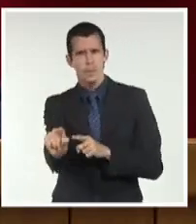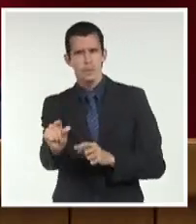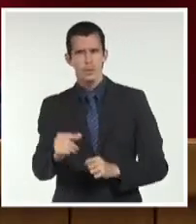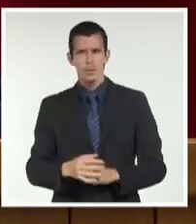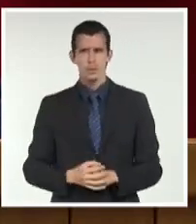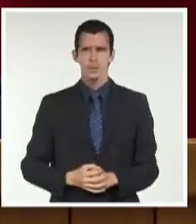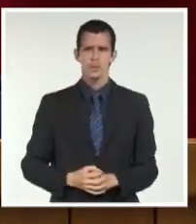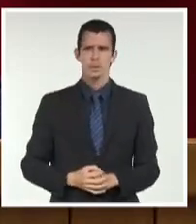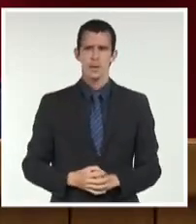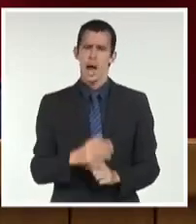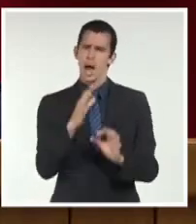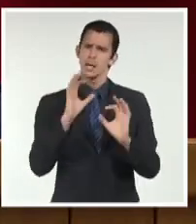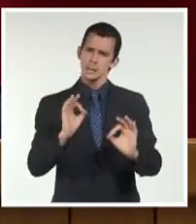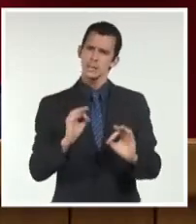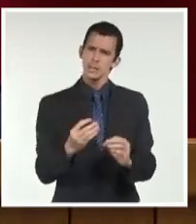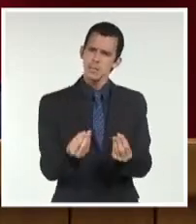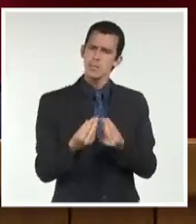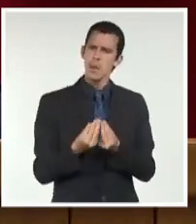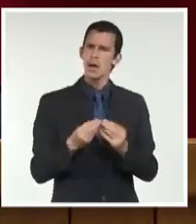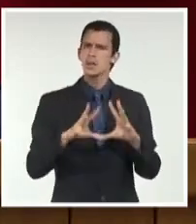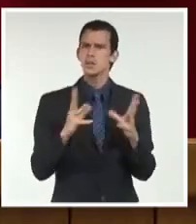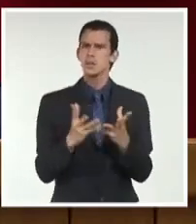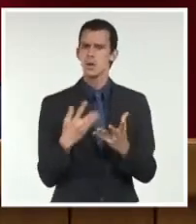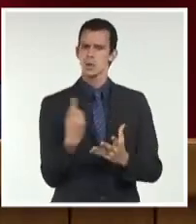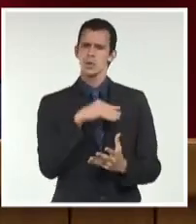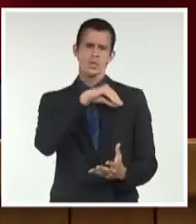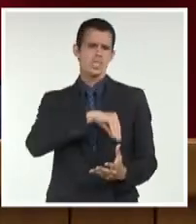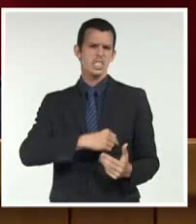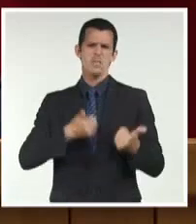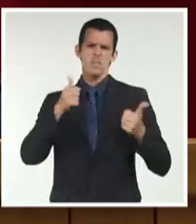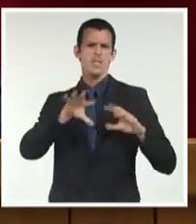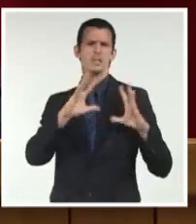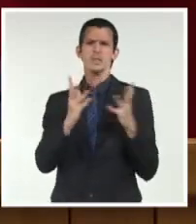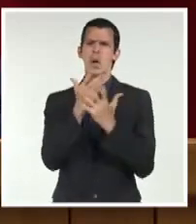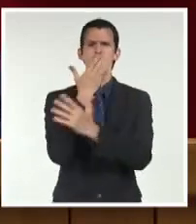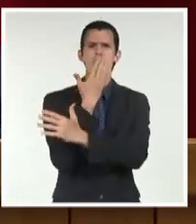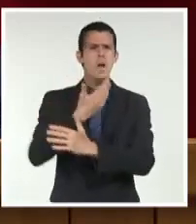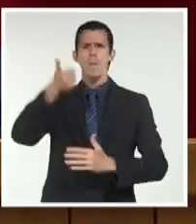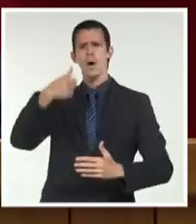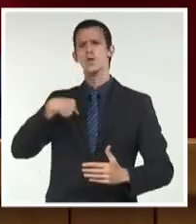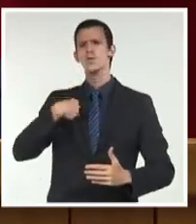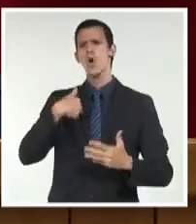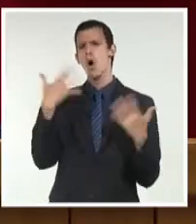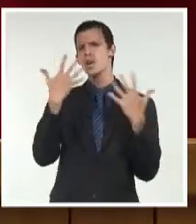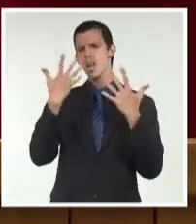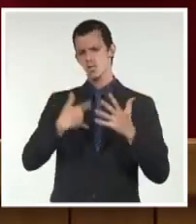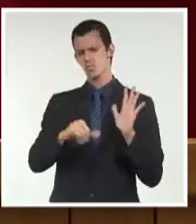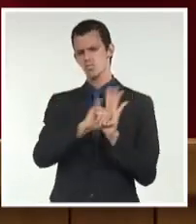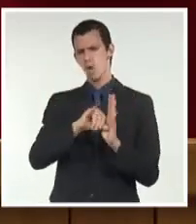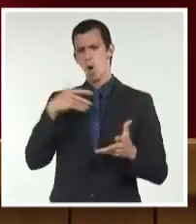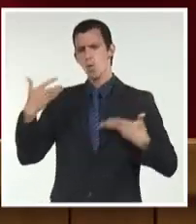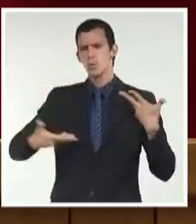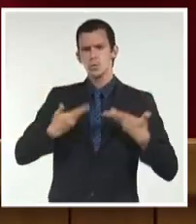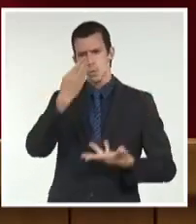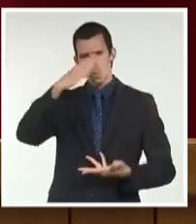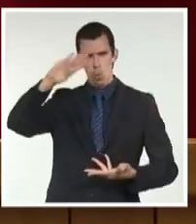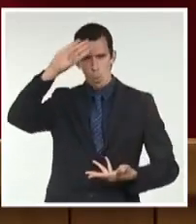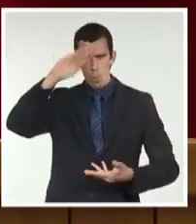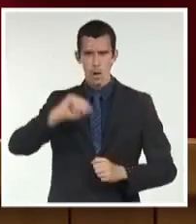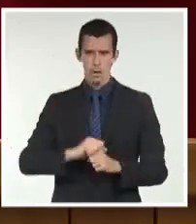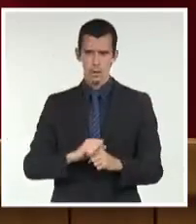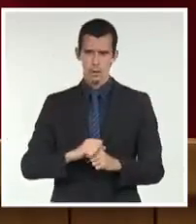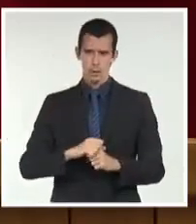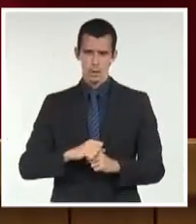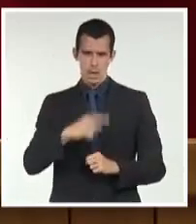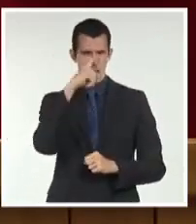virtud de ser cubanos, por la felicidad de cada niña, niño o adolescente,